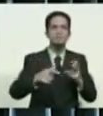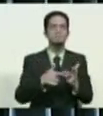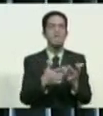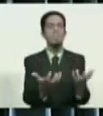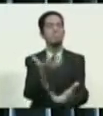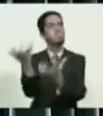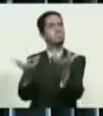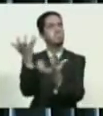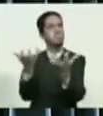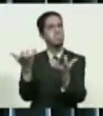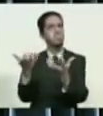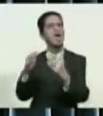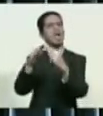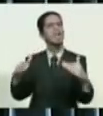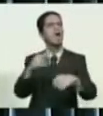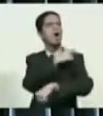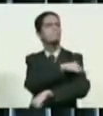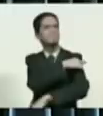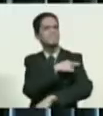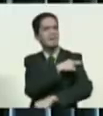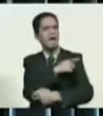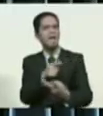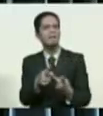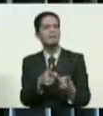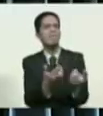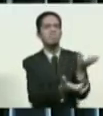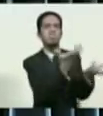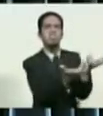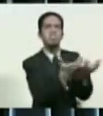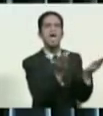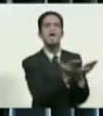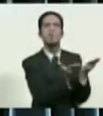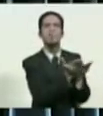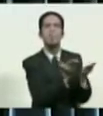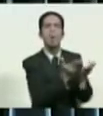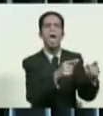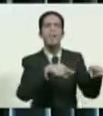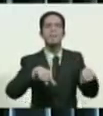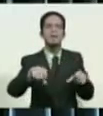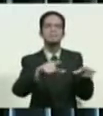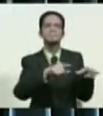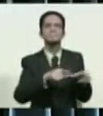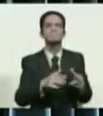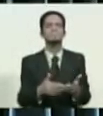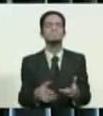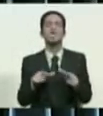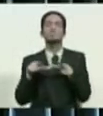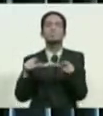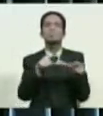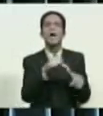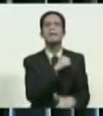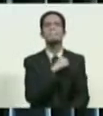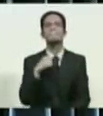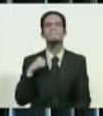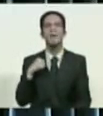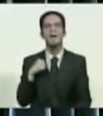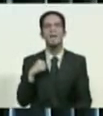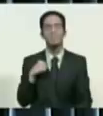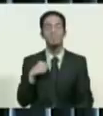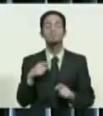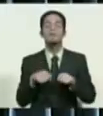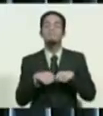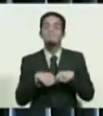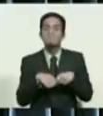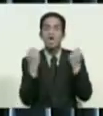salud, quema de instituciones educativas, quema de establecimientos privados, violaciones permanentes